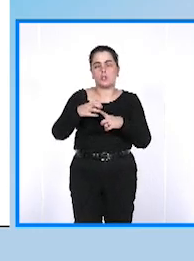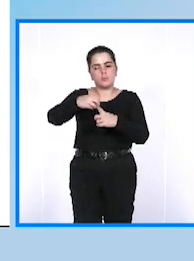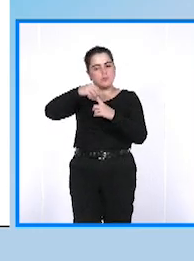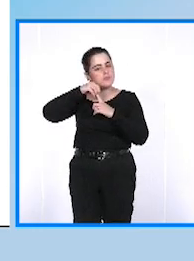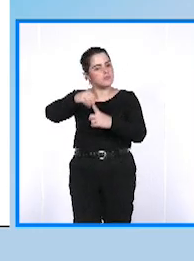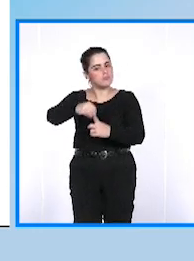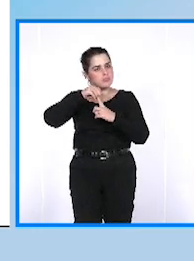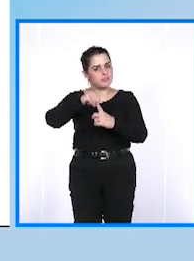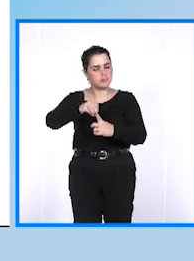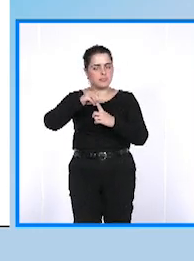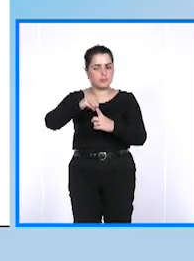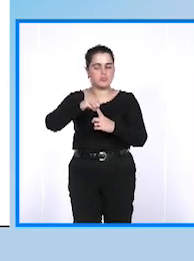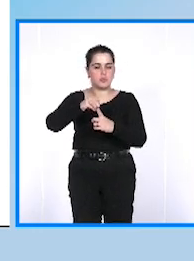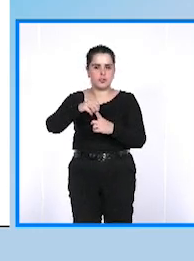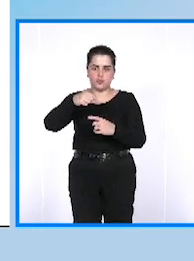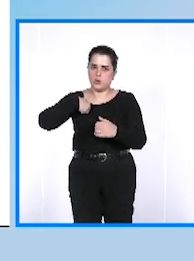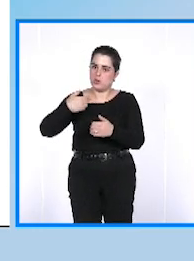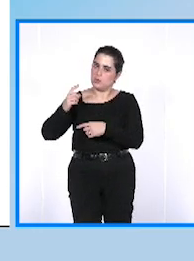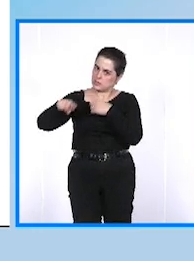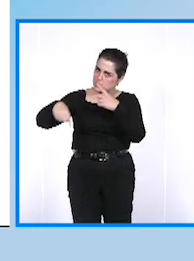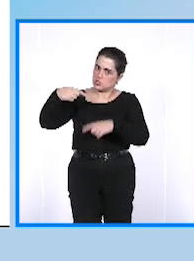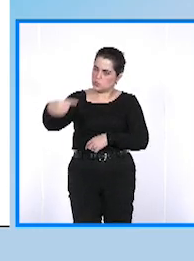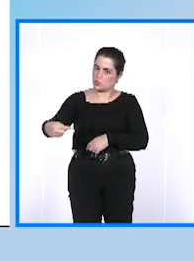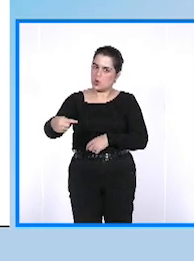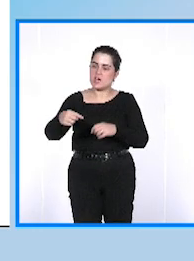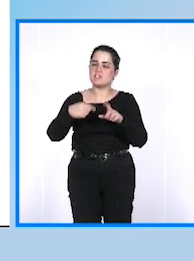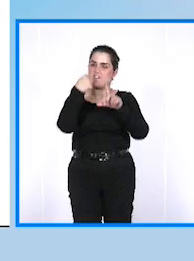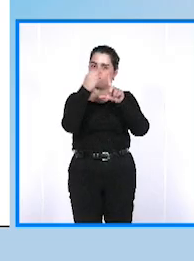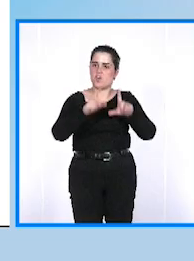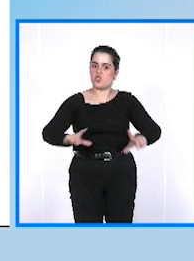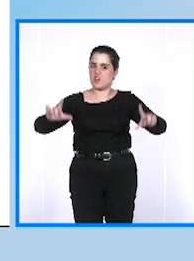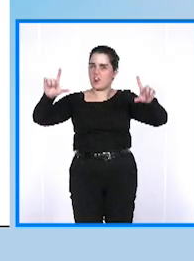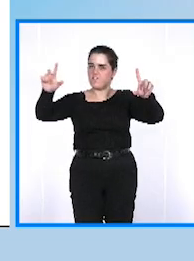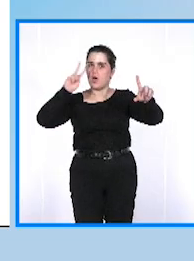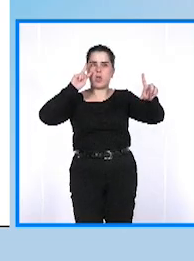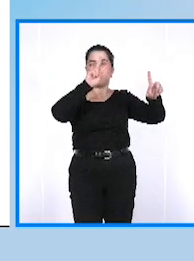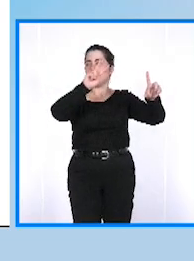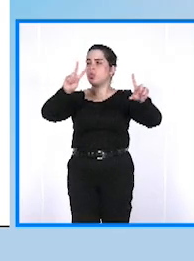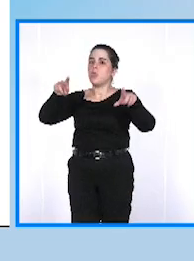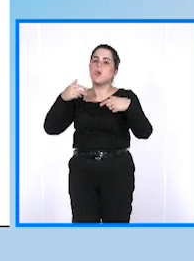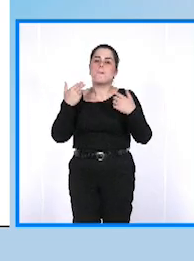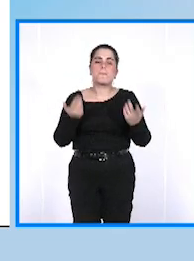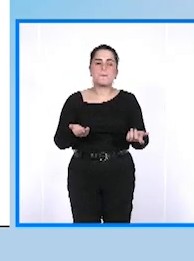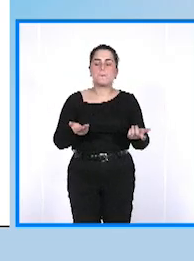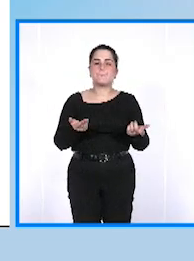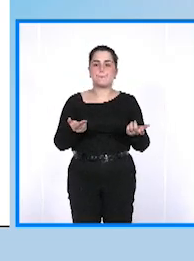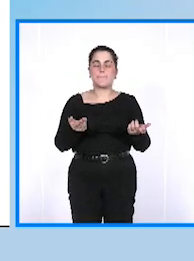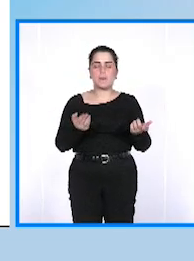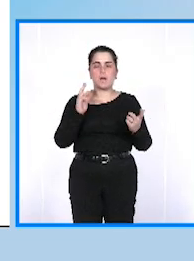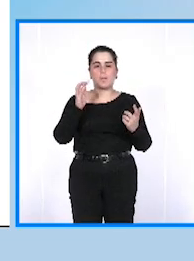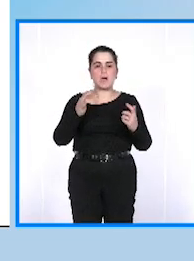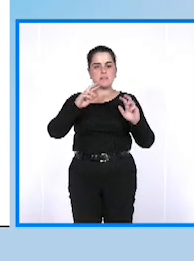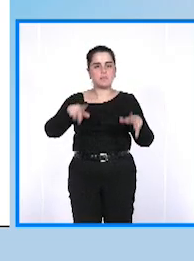que Eh no que que os invito a ver luego en en las infografías que que se compartirán y y que